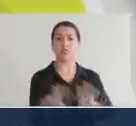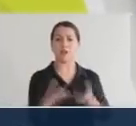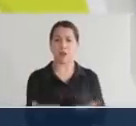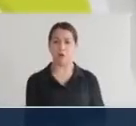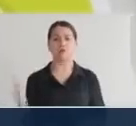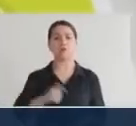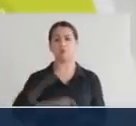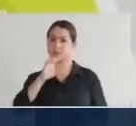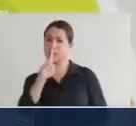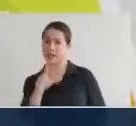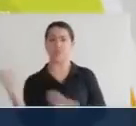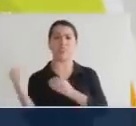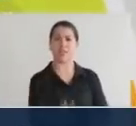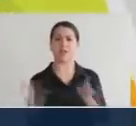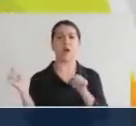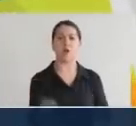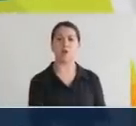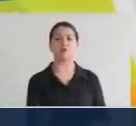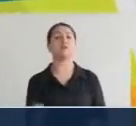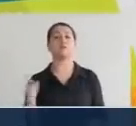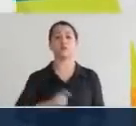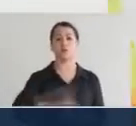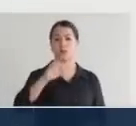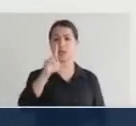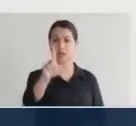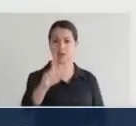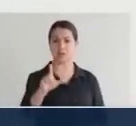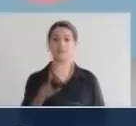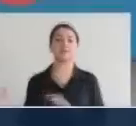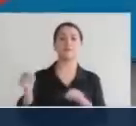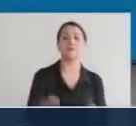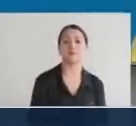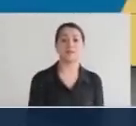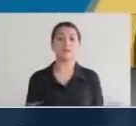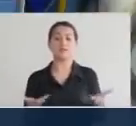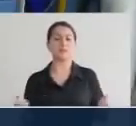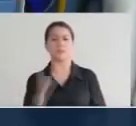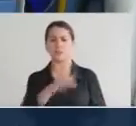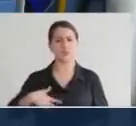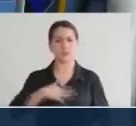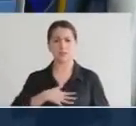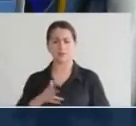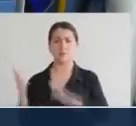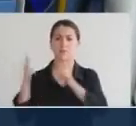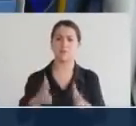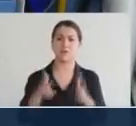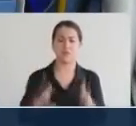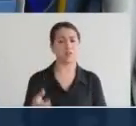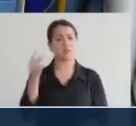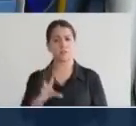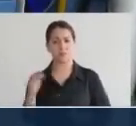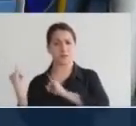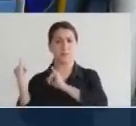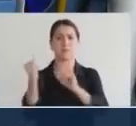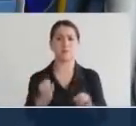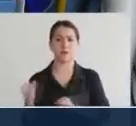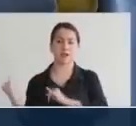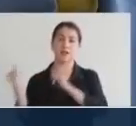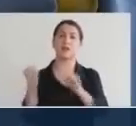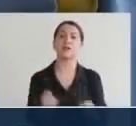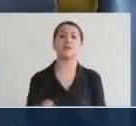Matra, ¿lo podemos ver? Mira. Así, o sea, así de penca, ¿eh? Pero según yo era más la plata, porque tengo mucha experiencia. Mira, escucha. Suena.